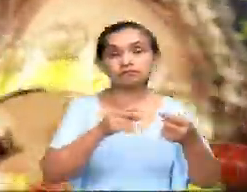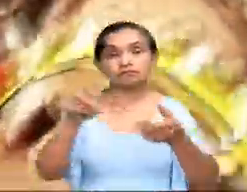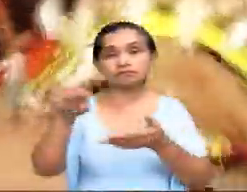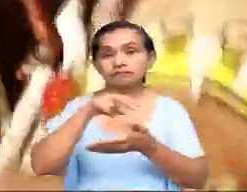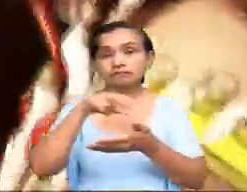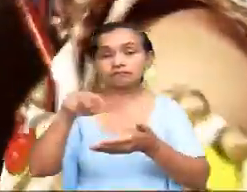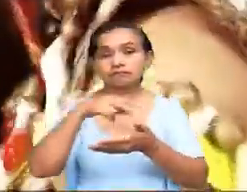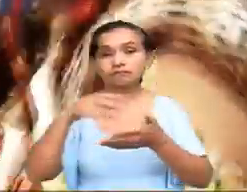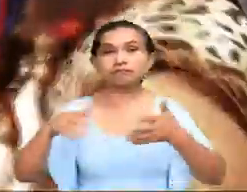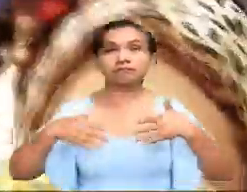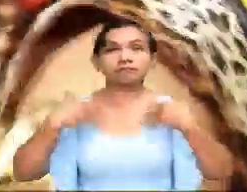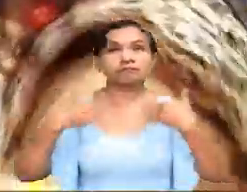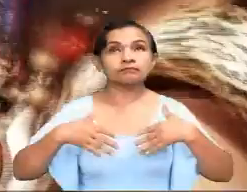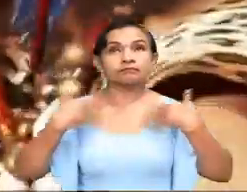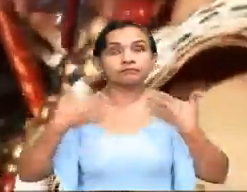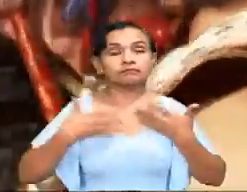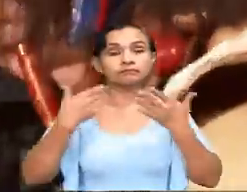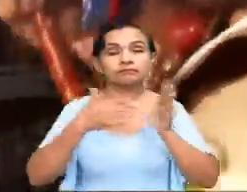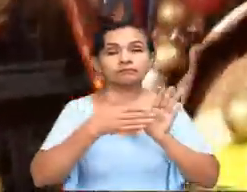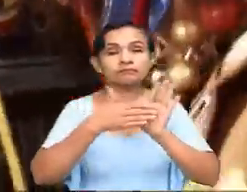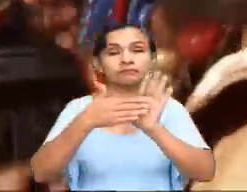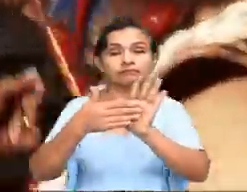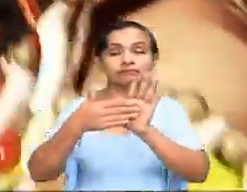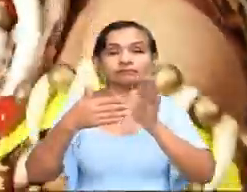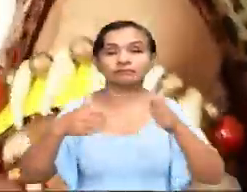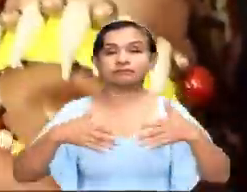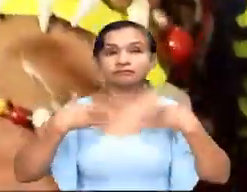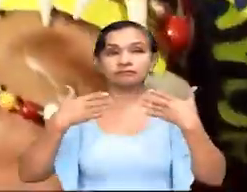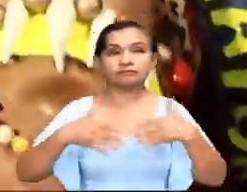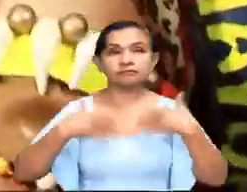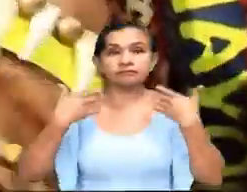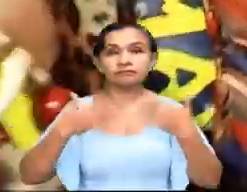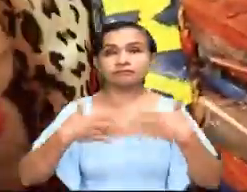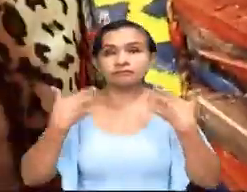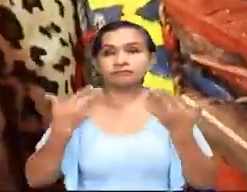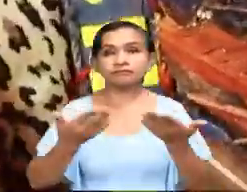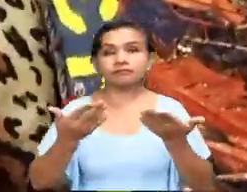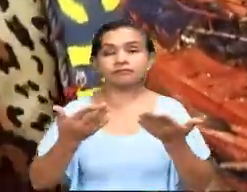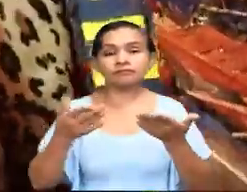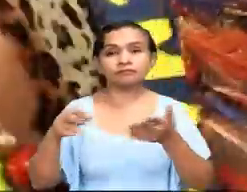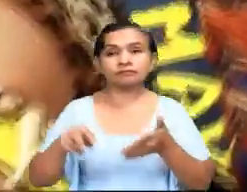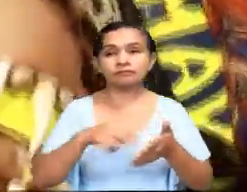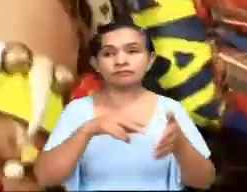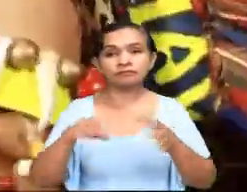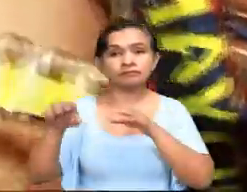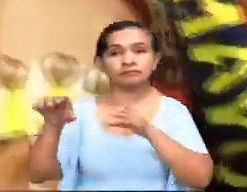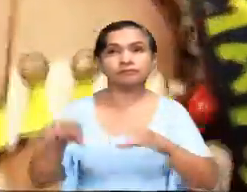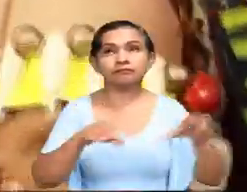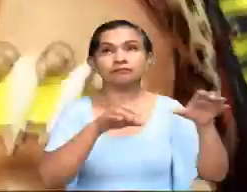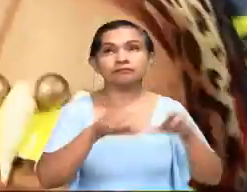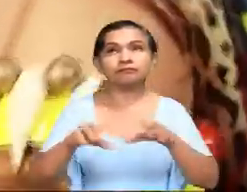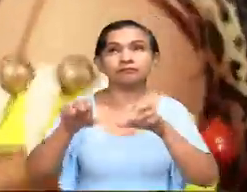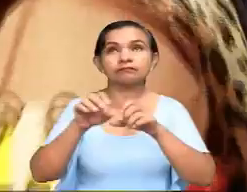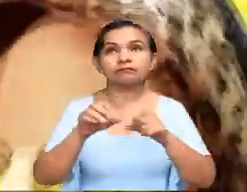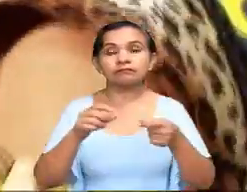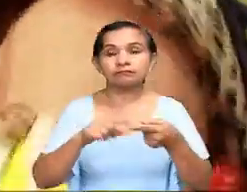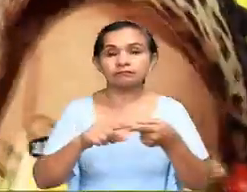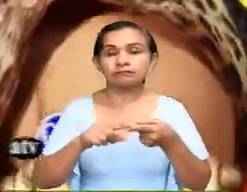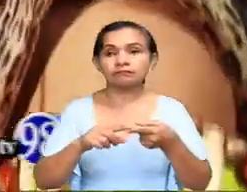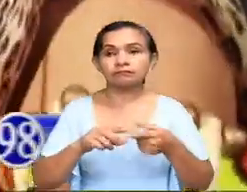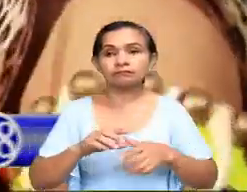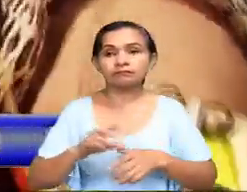bailaron con mucha alegría y así mostraron el entusiasmo con que los católicos festejarán a su patrono Santo Domingo de